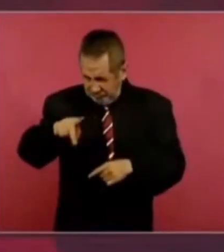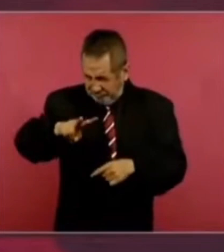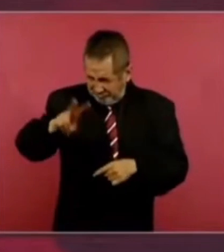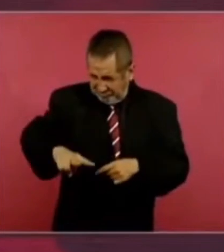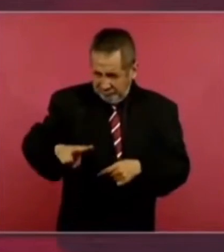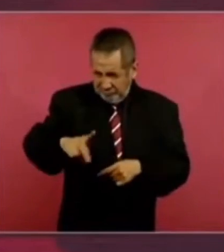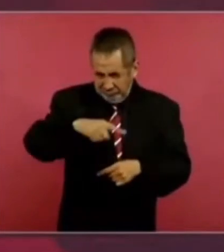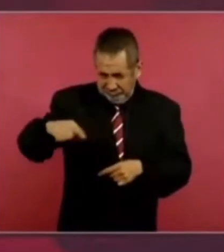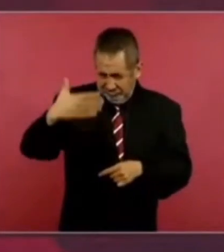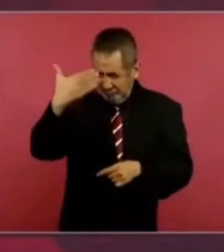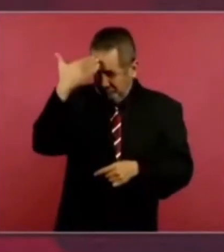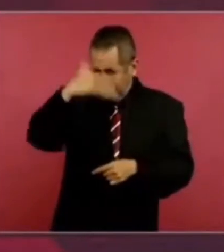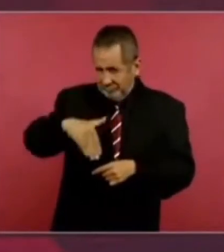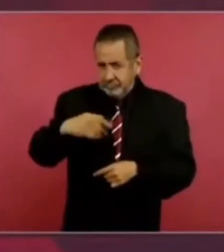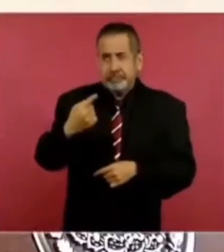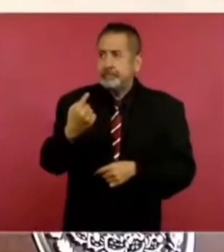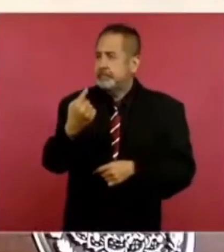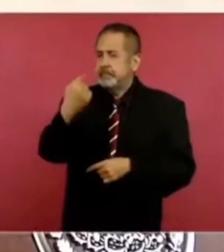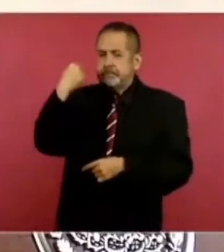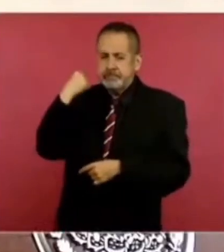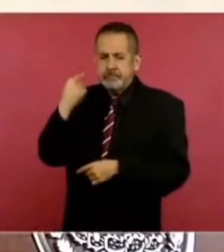sabían hace un año,